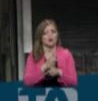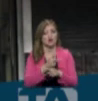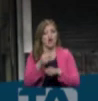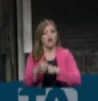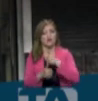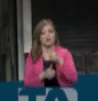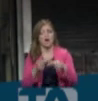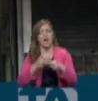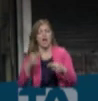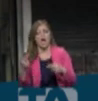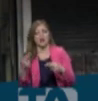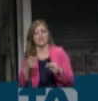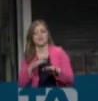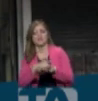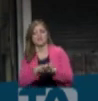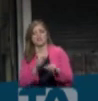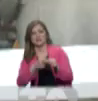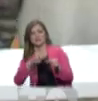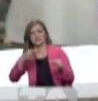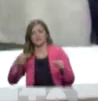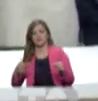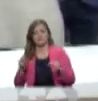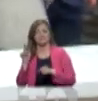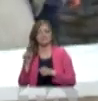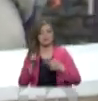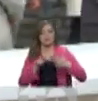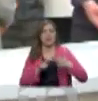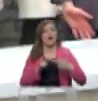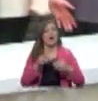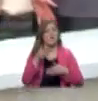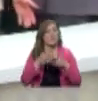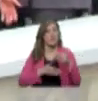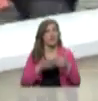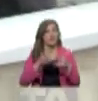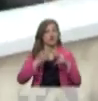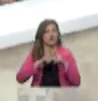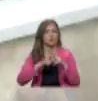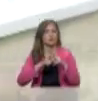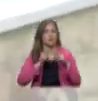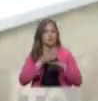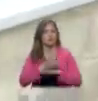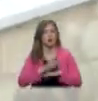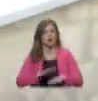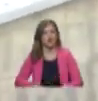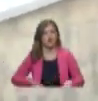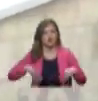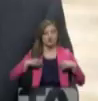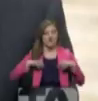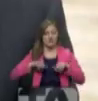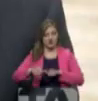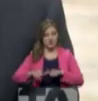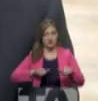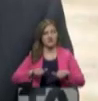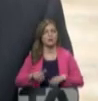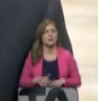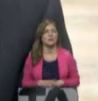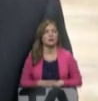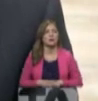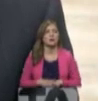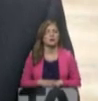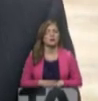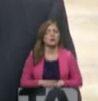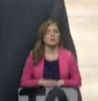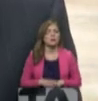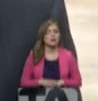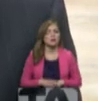del Consejo de Participación, David Rosero. Los plazos empezarán a correr luego de ser aceptados a trámite. Si un recurso